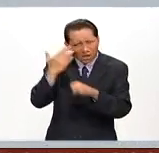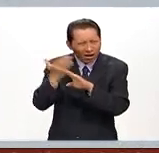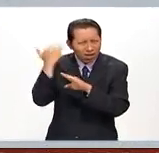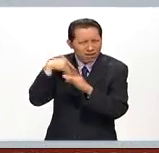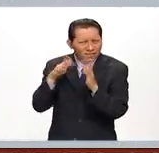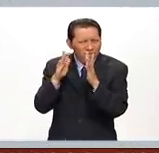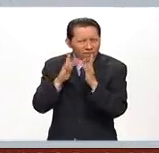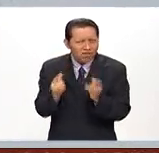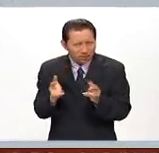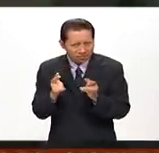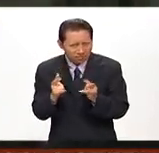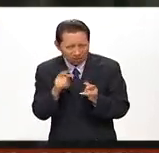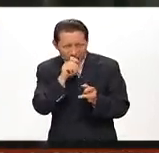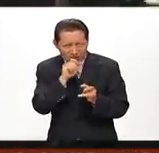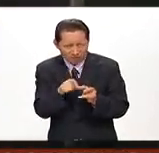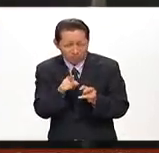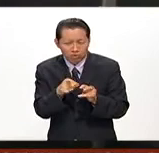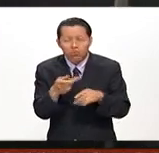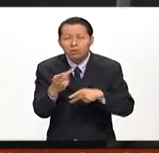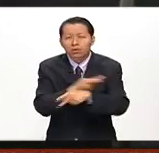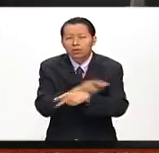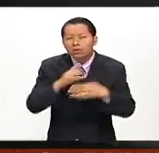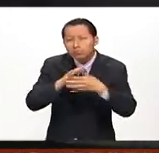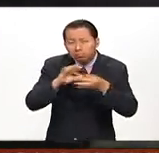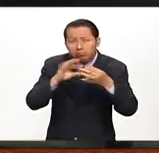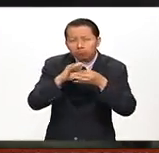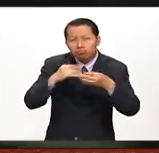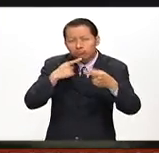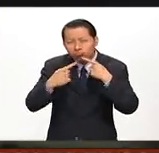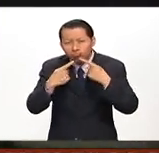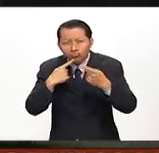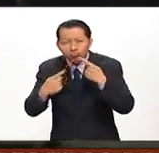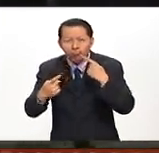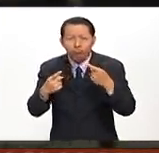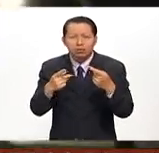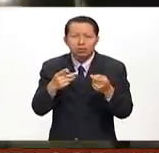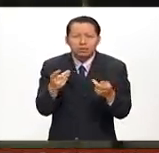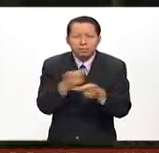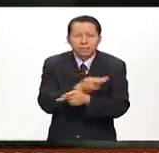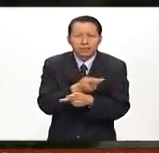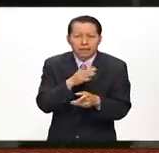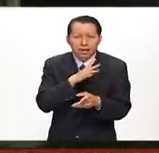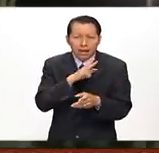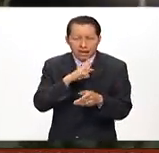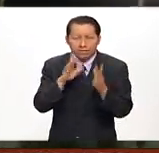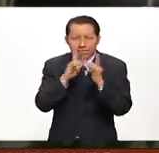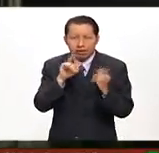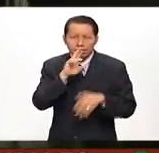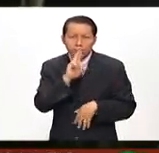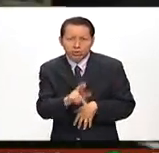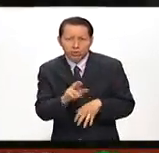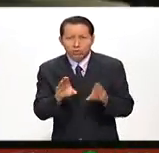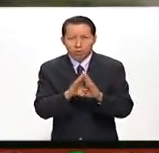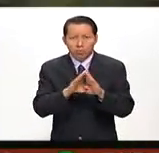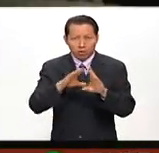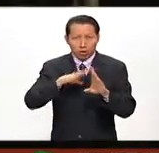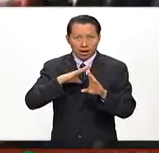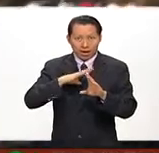Francia, platicábamos justamente el mecanismo de respuesta que tendría Francia ante esos